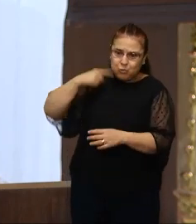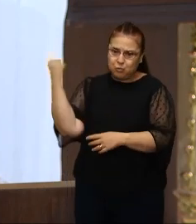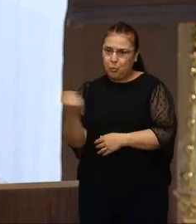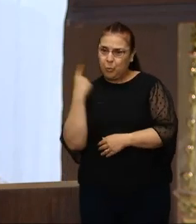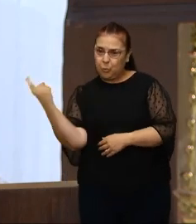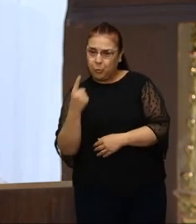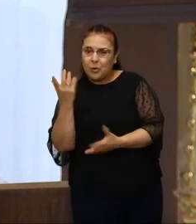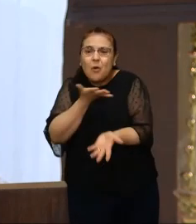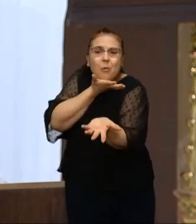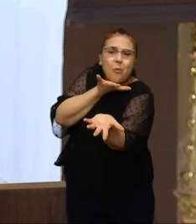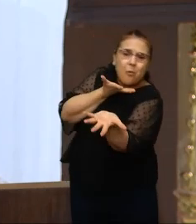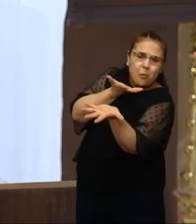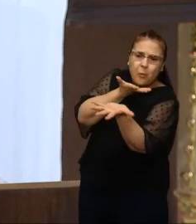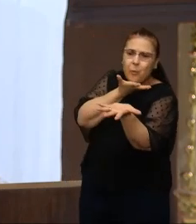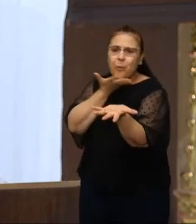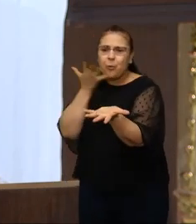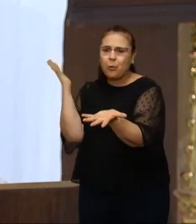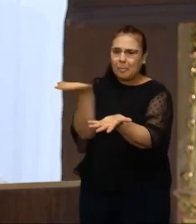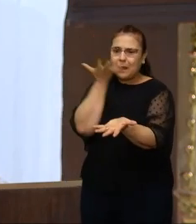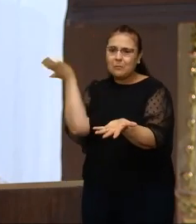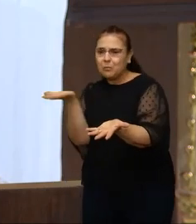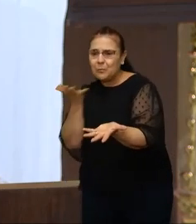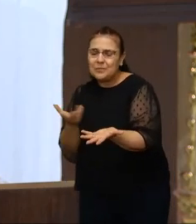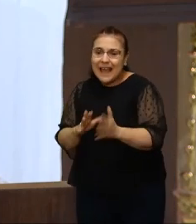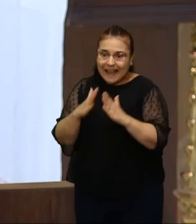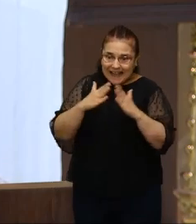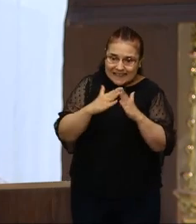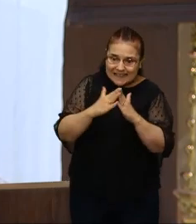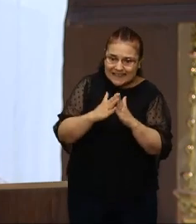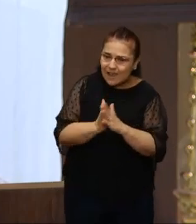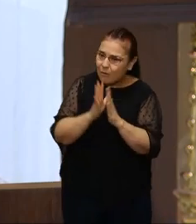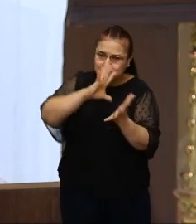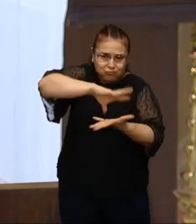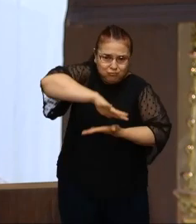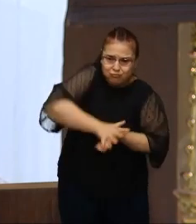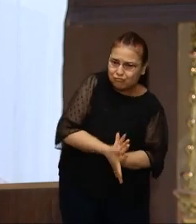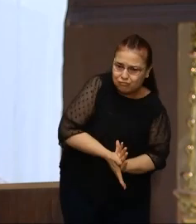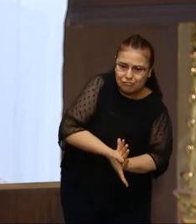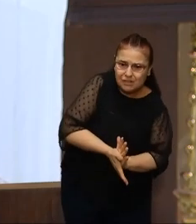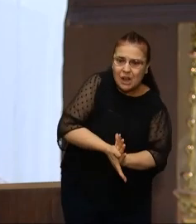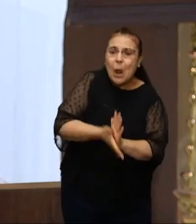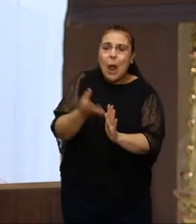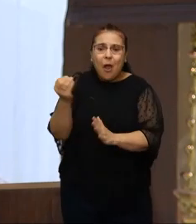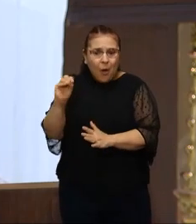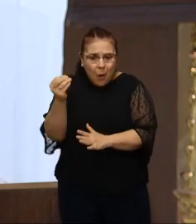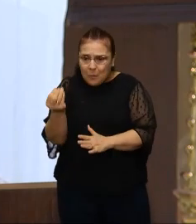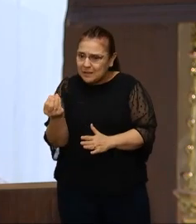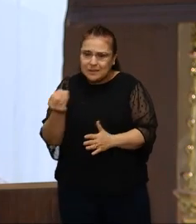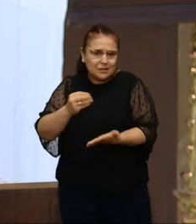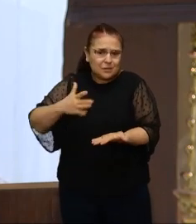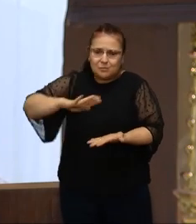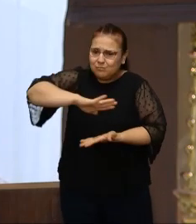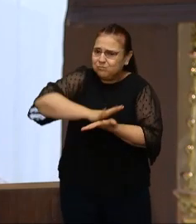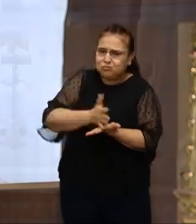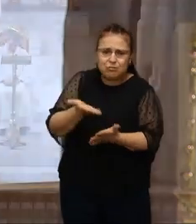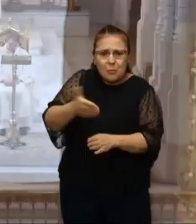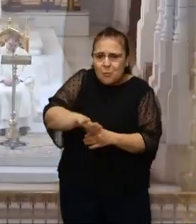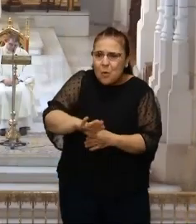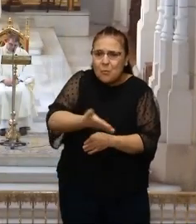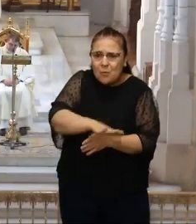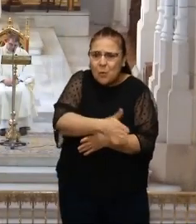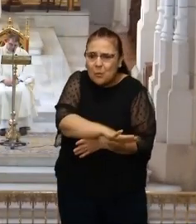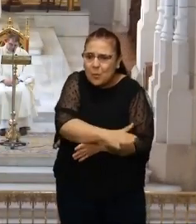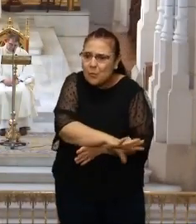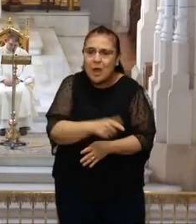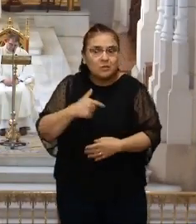desierto y embistió por los cuatro costados la casa, que se derrumbó sobre los jóvenes y los mató. Solo yo pude